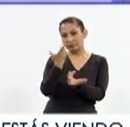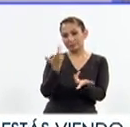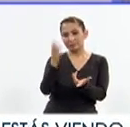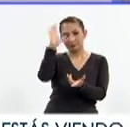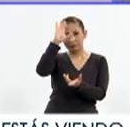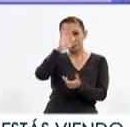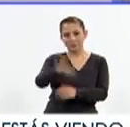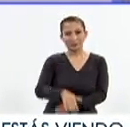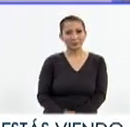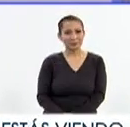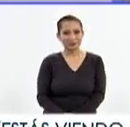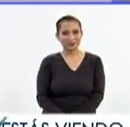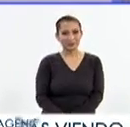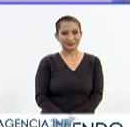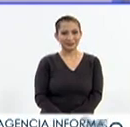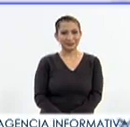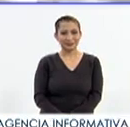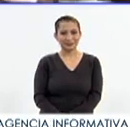fiesta cultural.